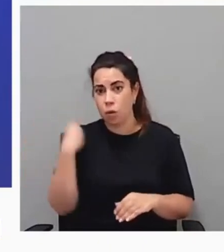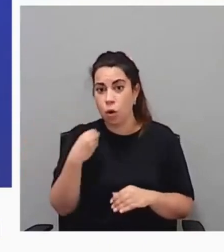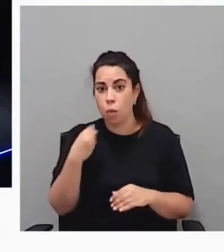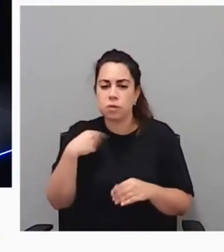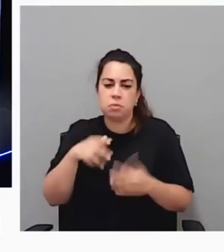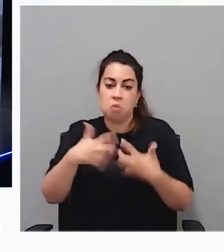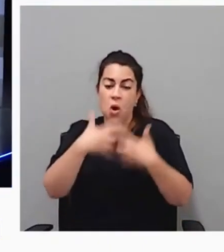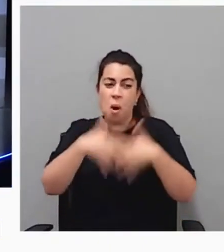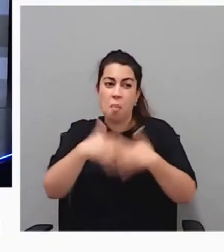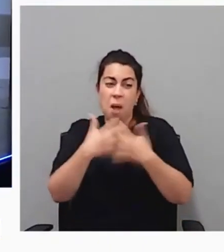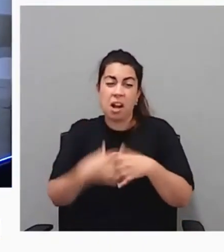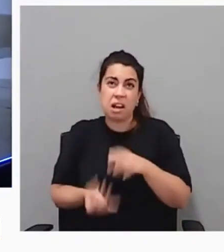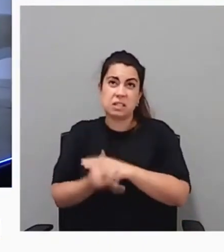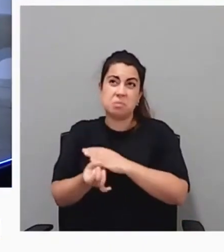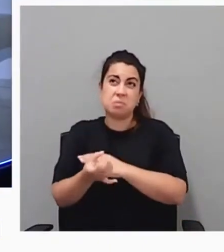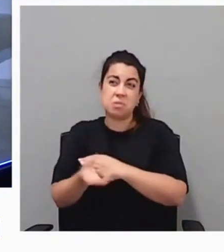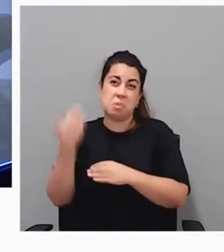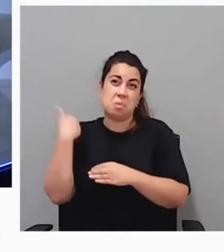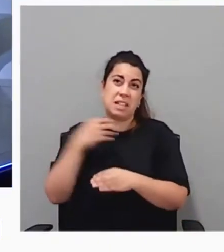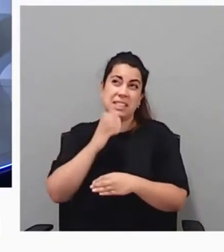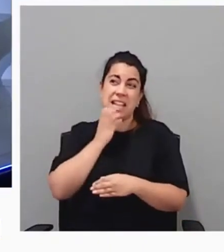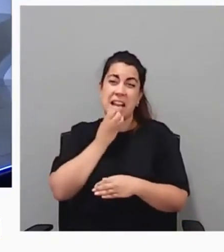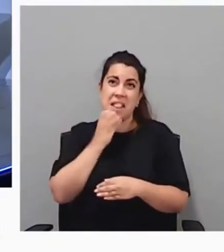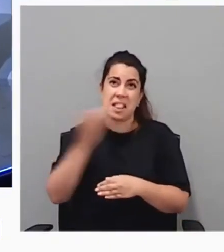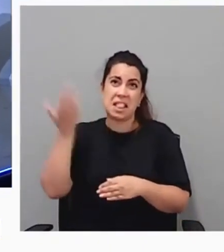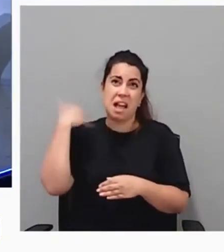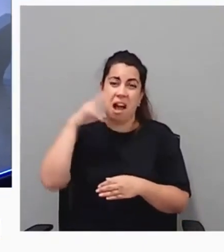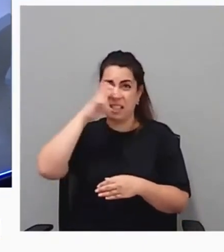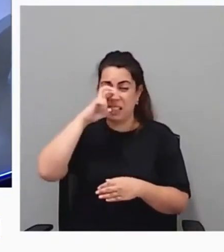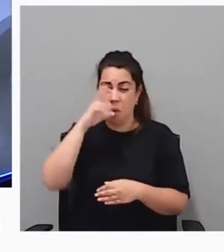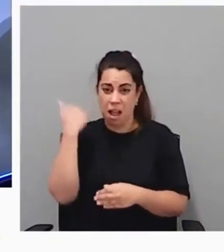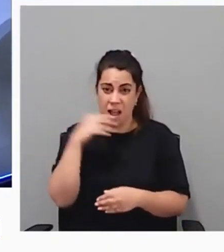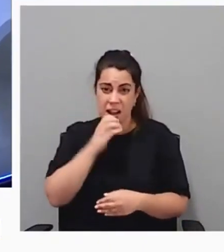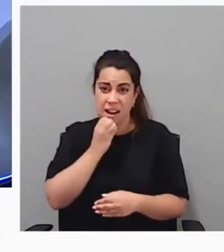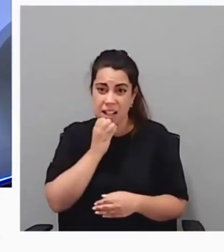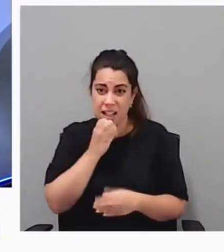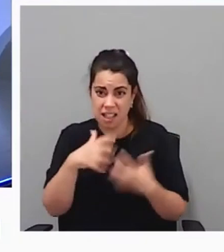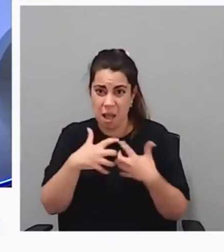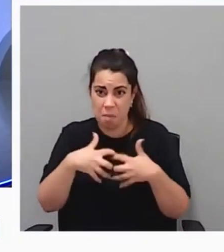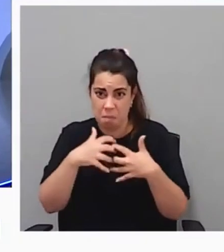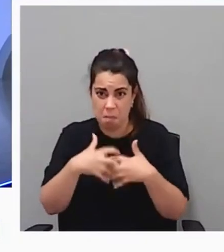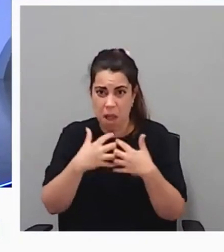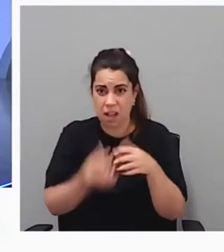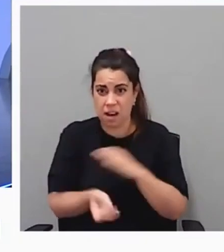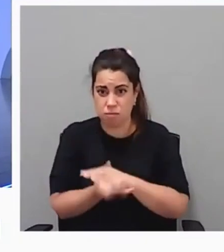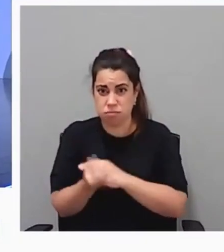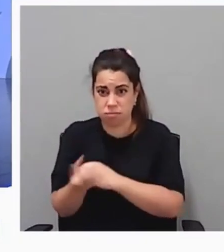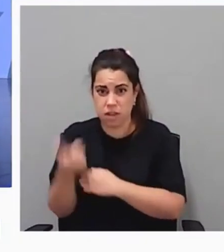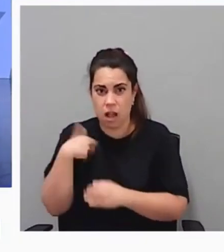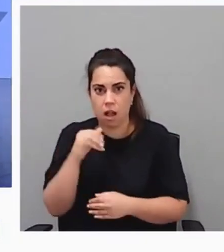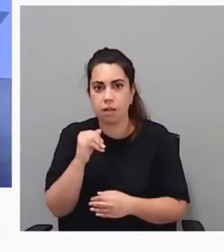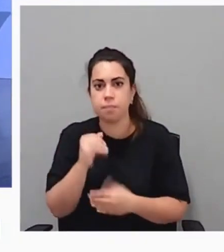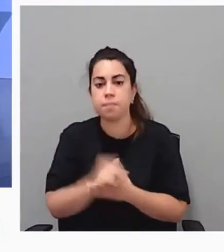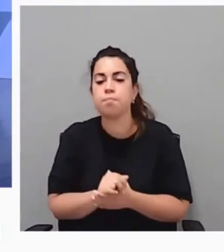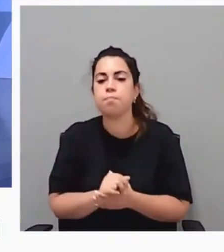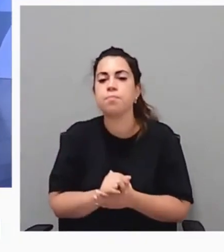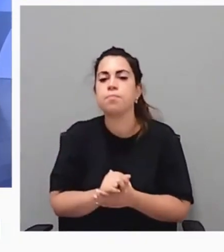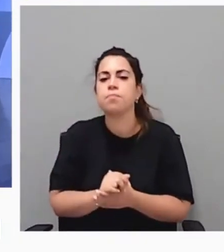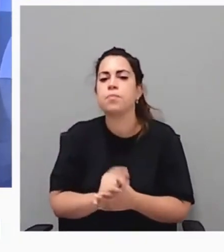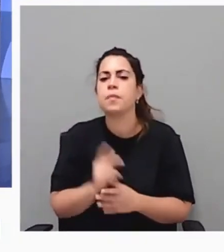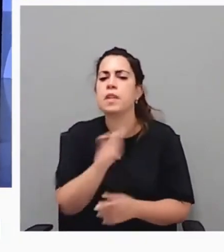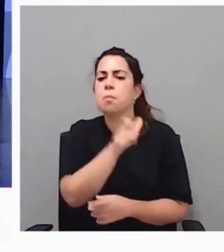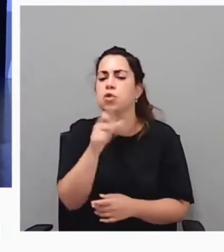bueno, en la antigua Grecia ya había máquinas que podían computar. Alan Turing y Gödel, al principio del siglo XX, empiezan